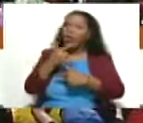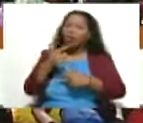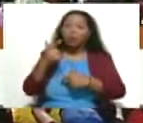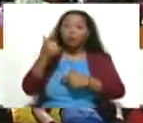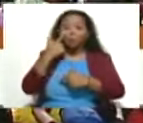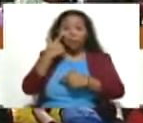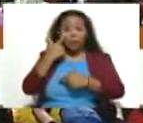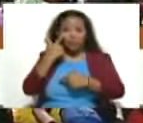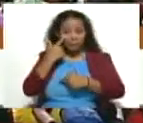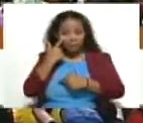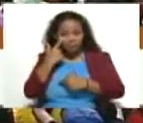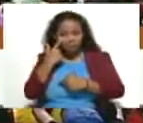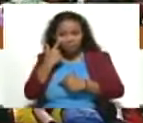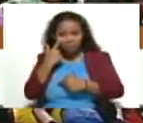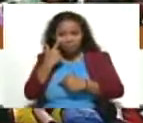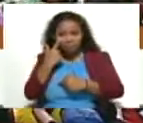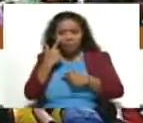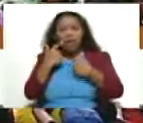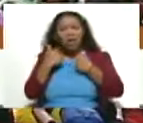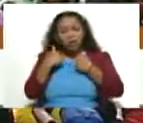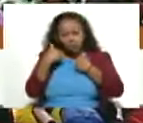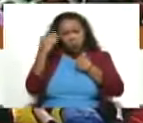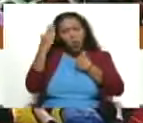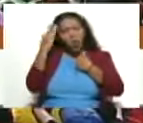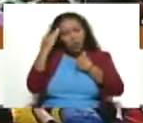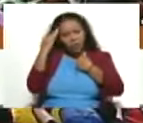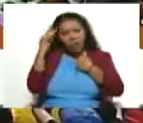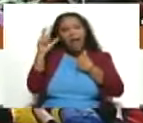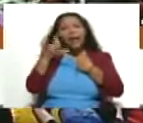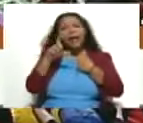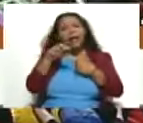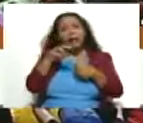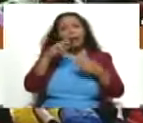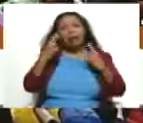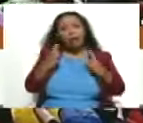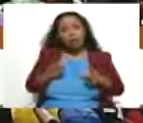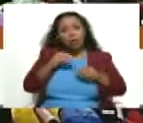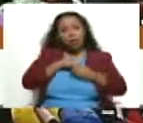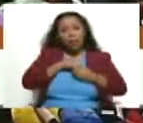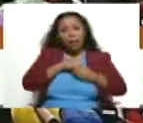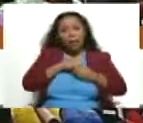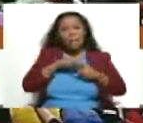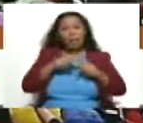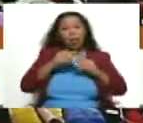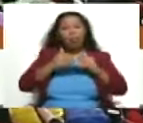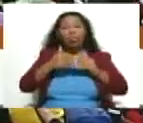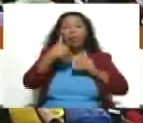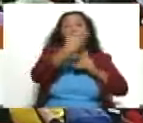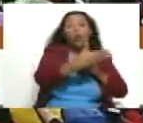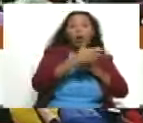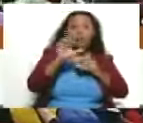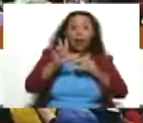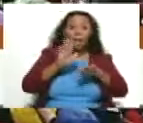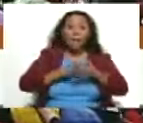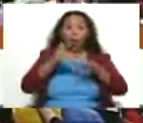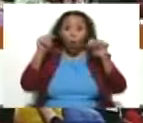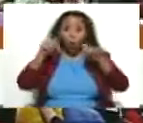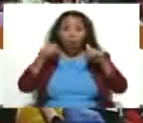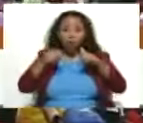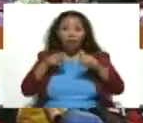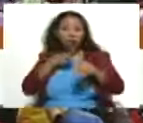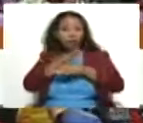dije, mira, mamita, yo sé que yo tengo que tener reposo, pero después del 3, porque ahorita vamos para la